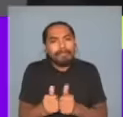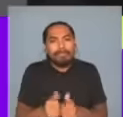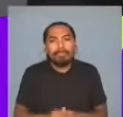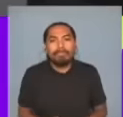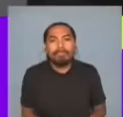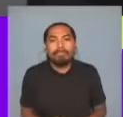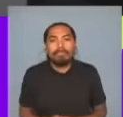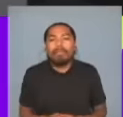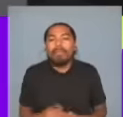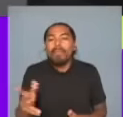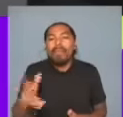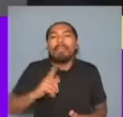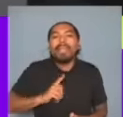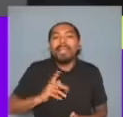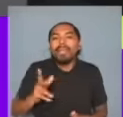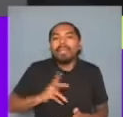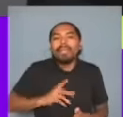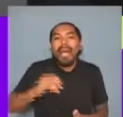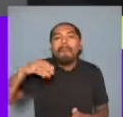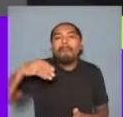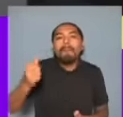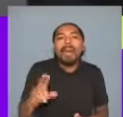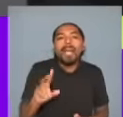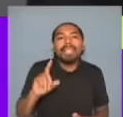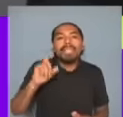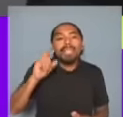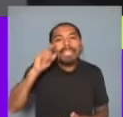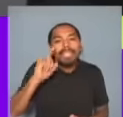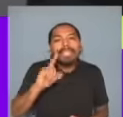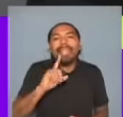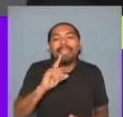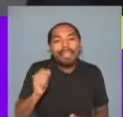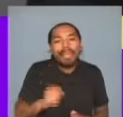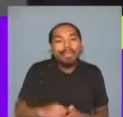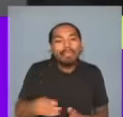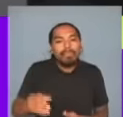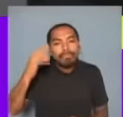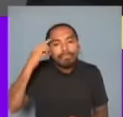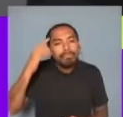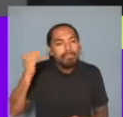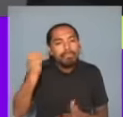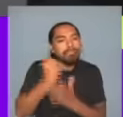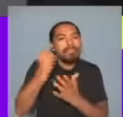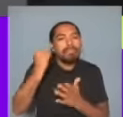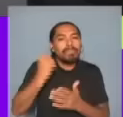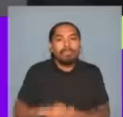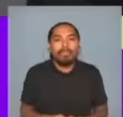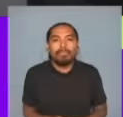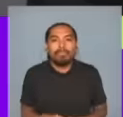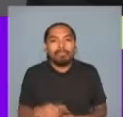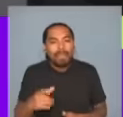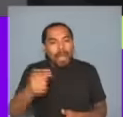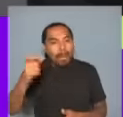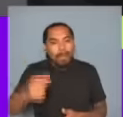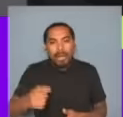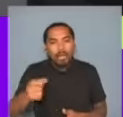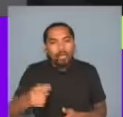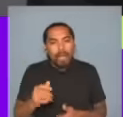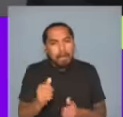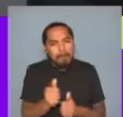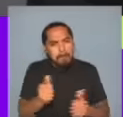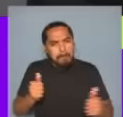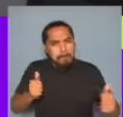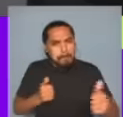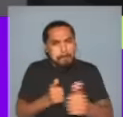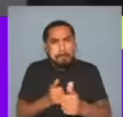queda en mi mente todo el tiempo, acompañándonos siempre, y una persona súper amplia, empática,